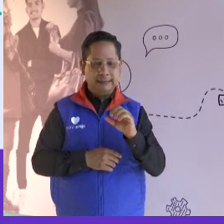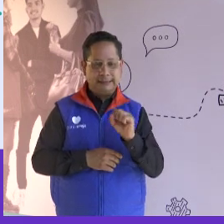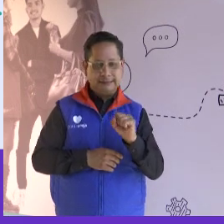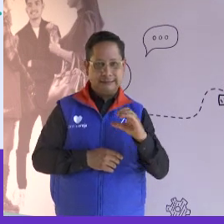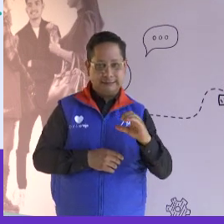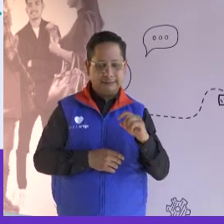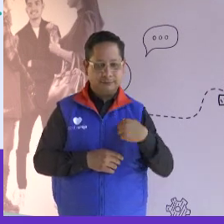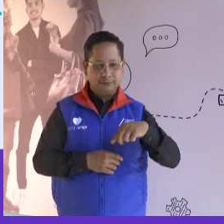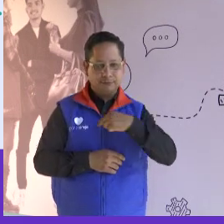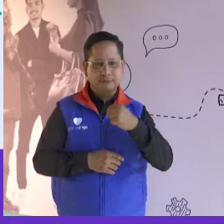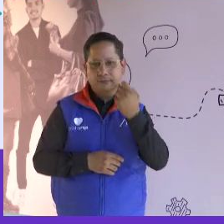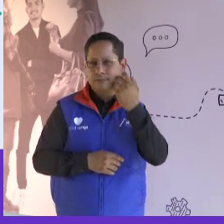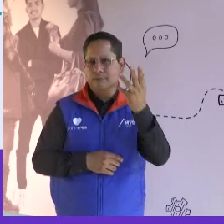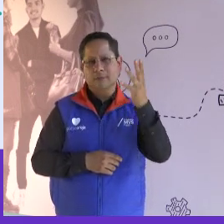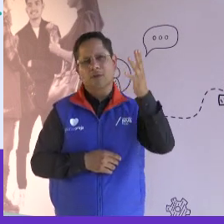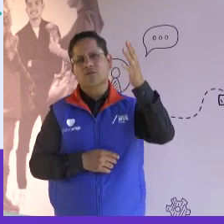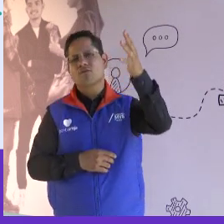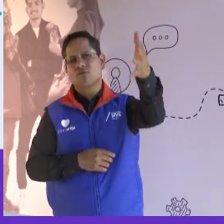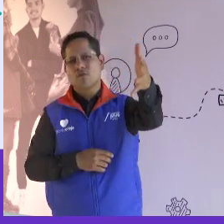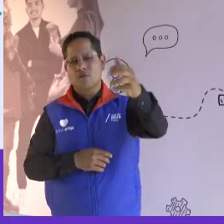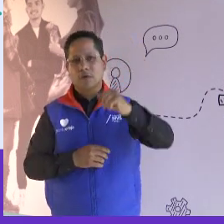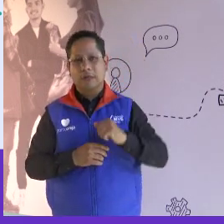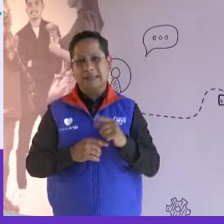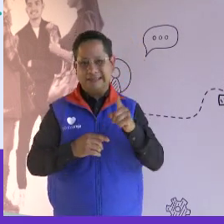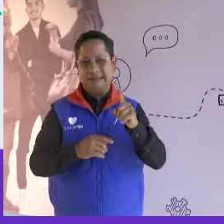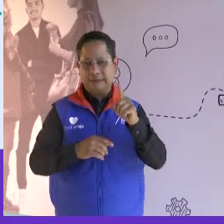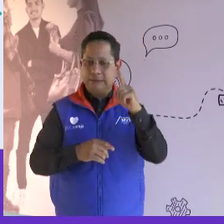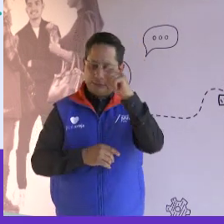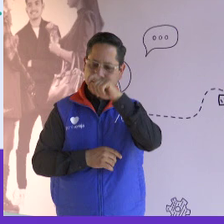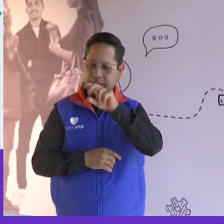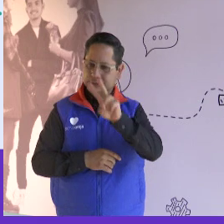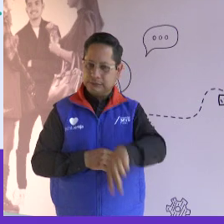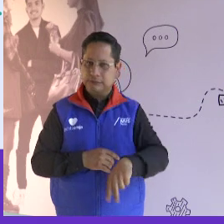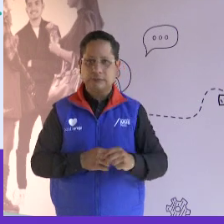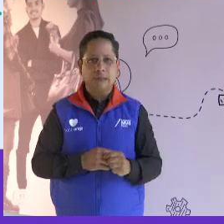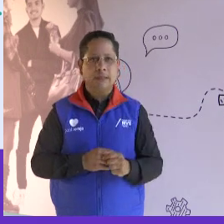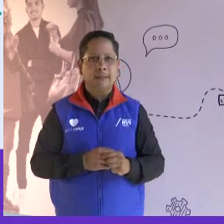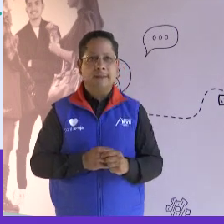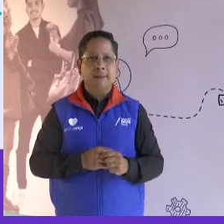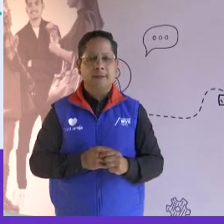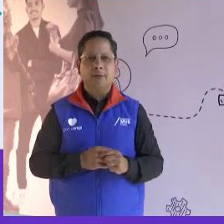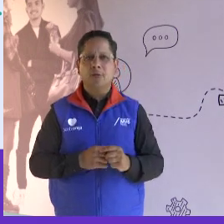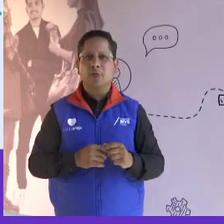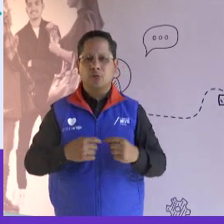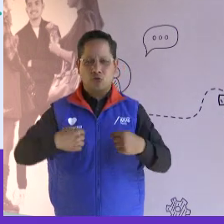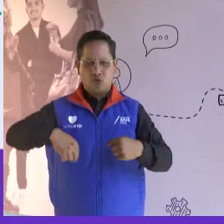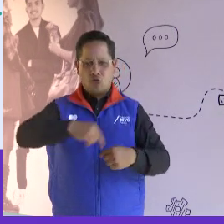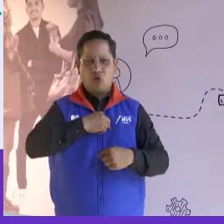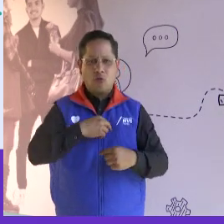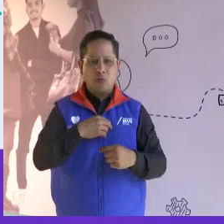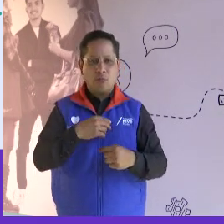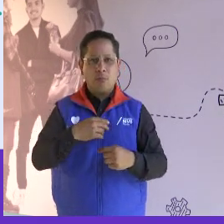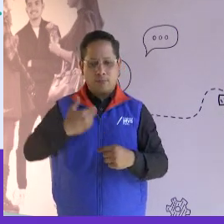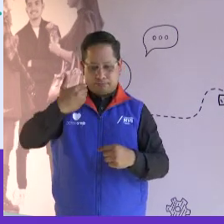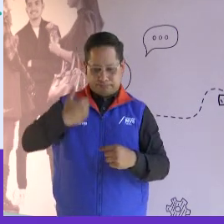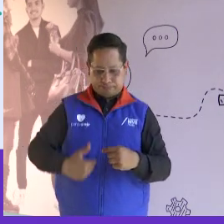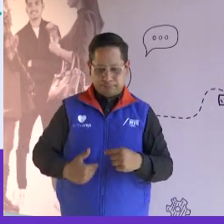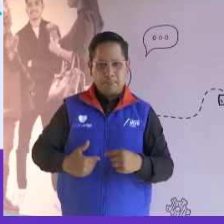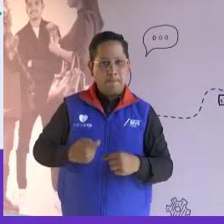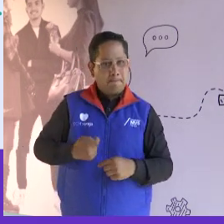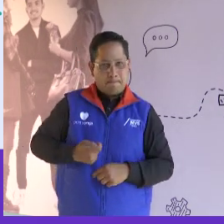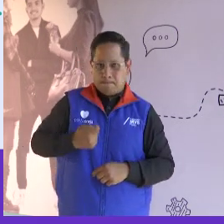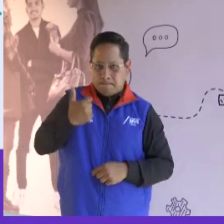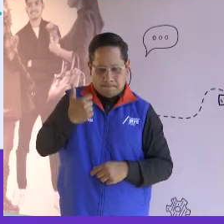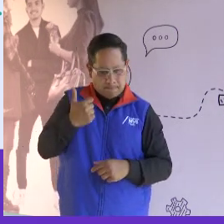nuestros visiones en el largo plazo, porque es complejo hacerlo, es ser un ejemplo de colaboración. O sea, incentivar